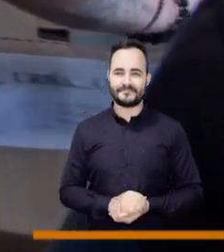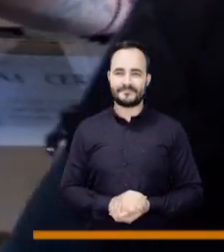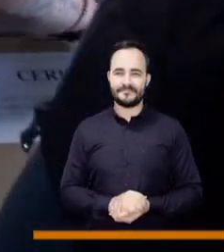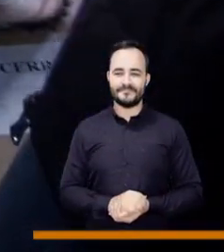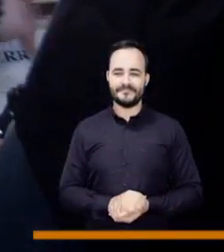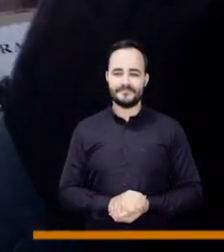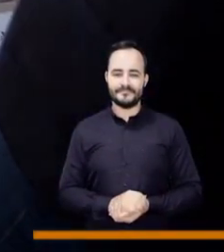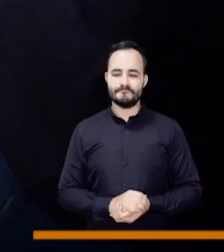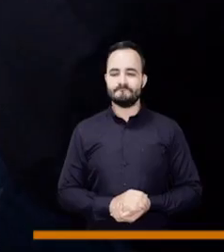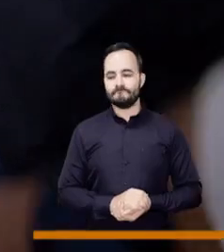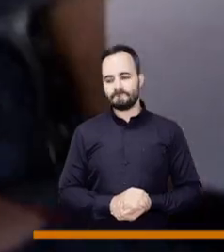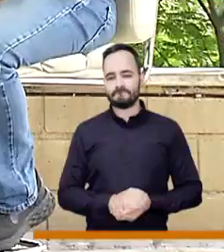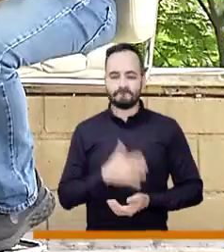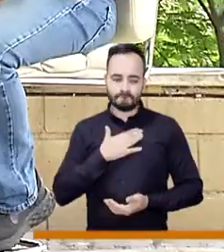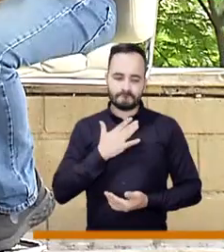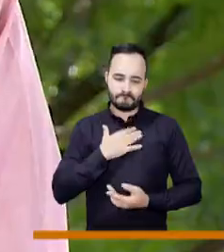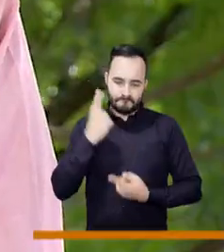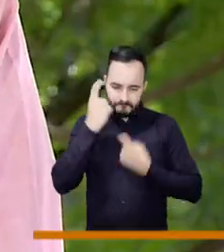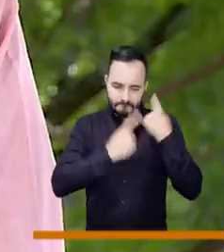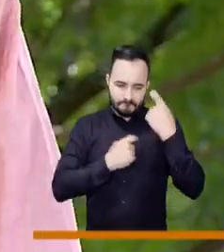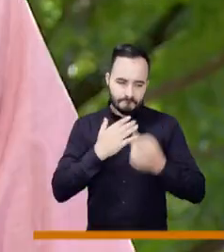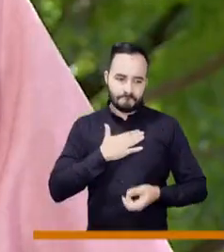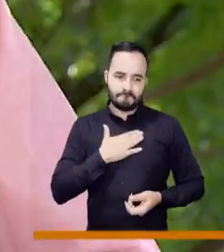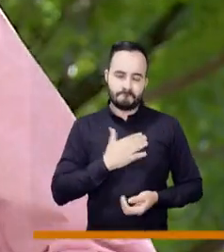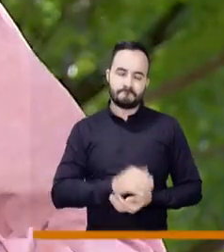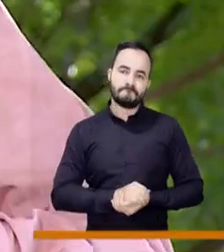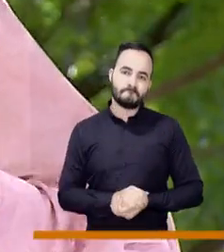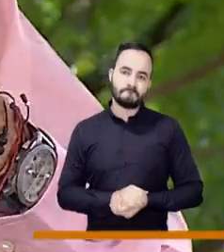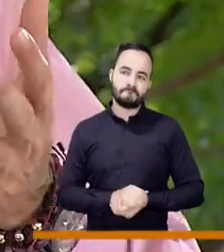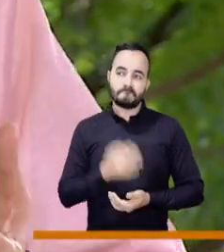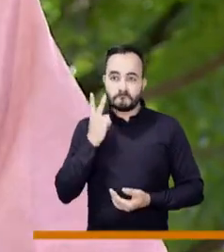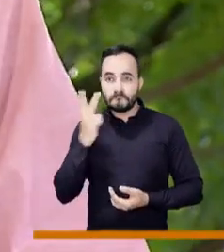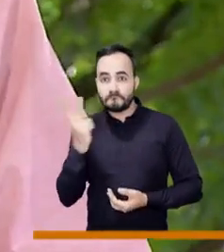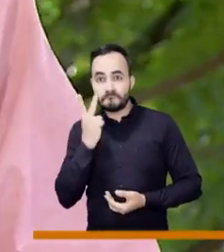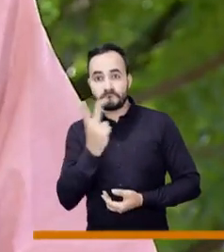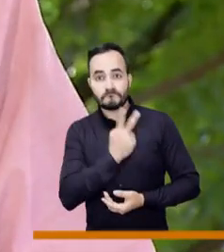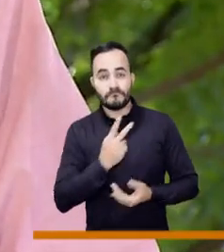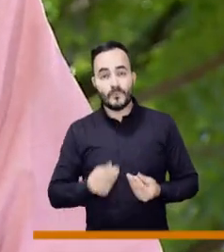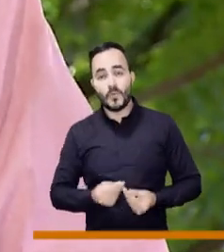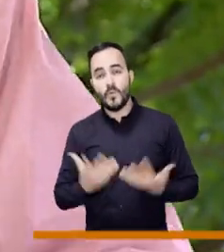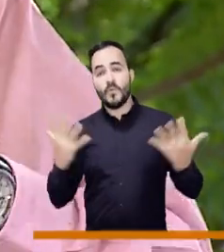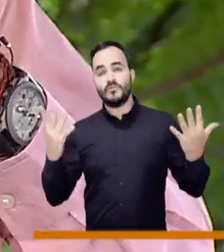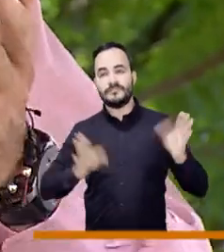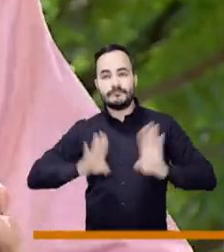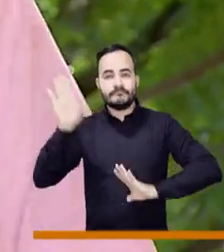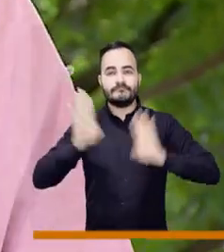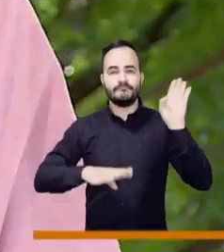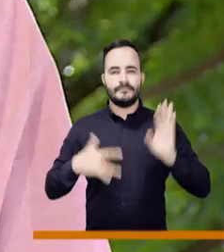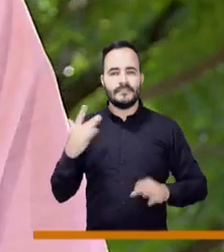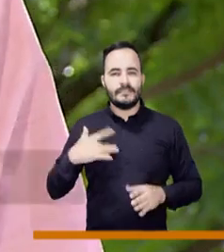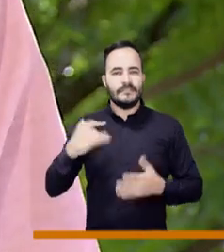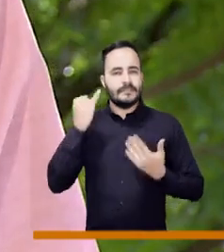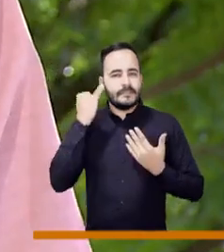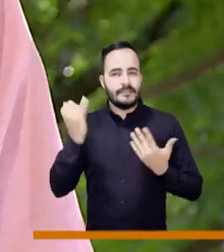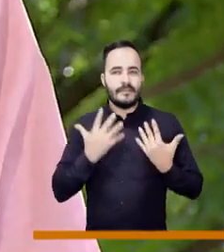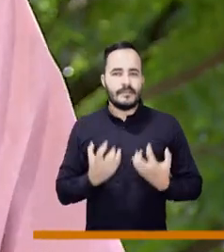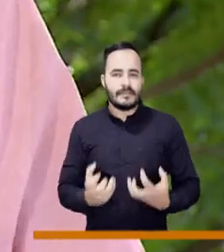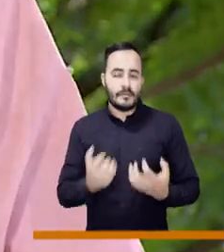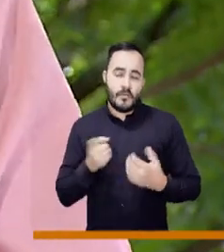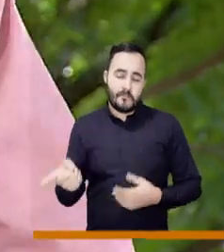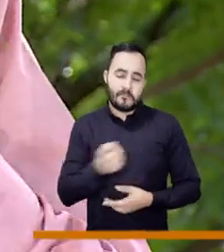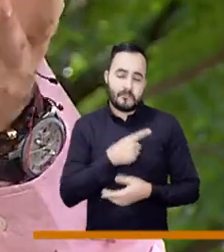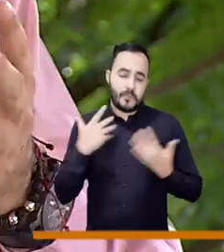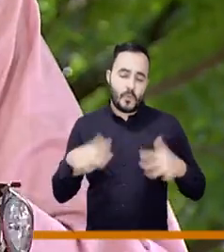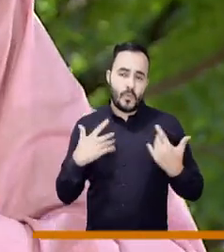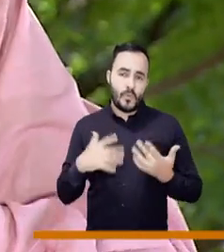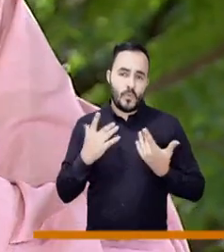Carlos Mar. A ver, doctora Caterine, la gran cantidad de ideas que se pueden expresar ante los ciudadanos son muy